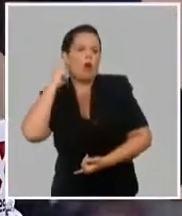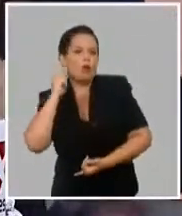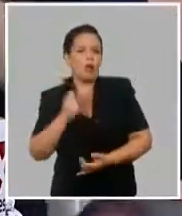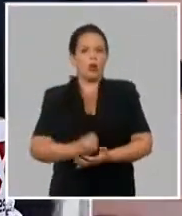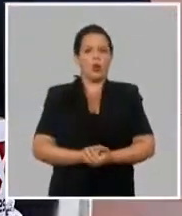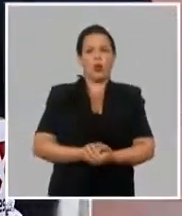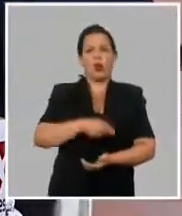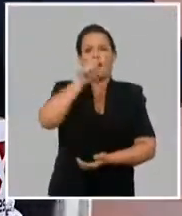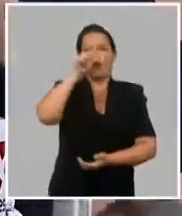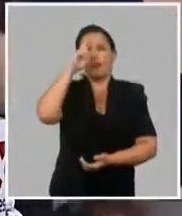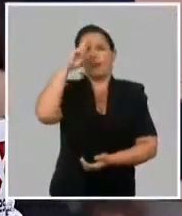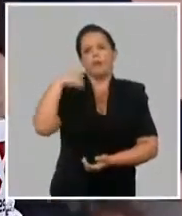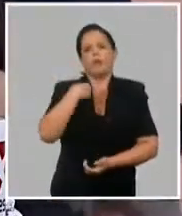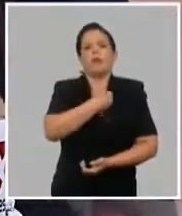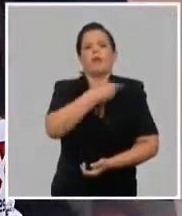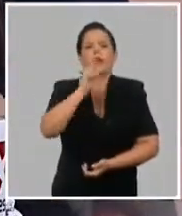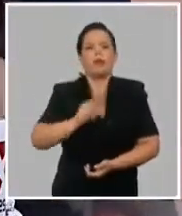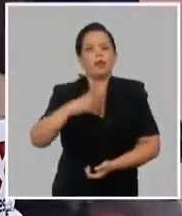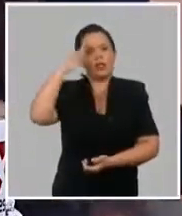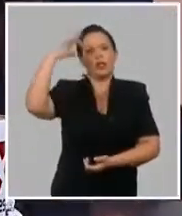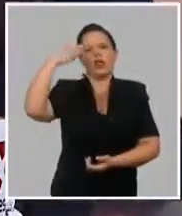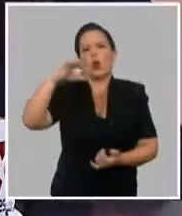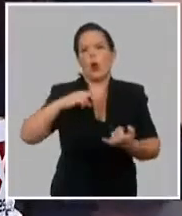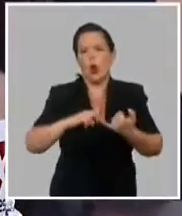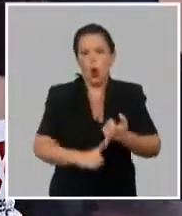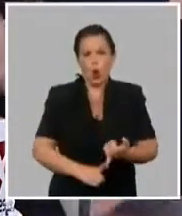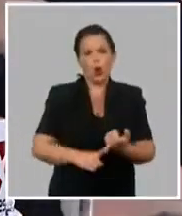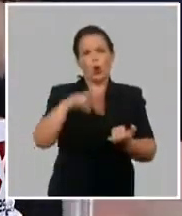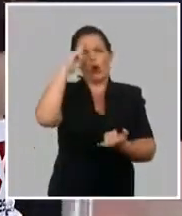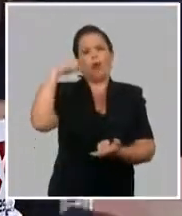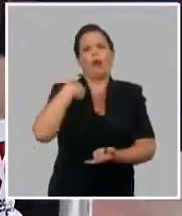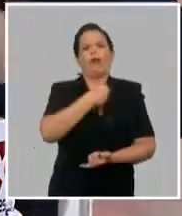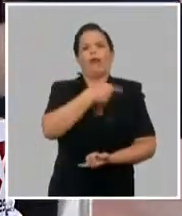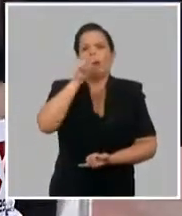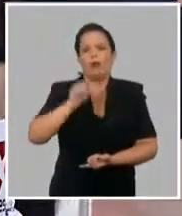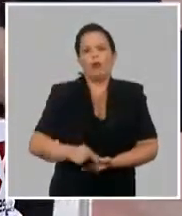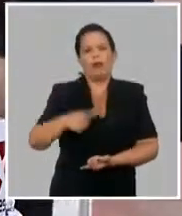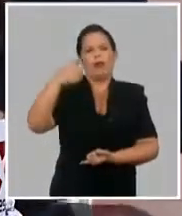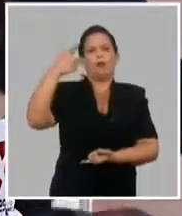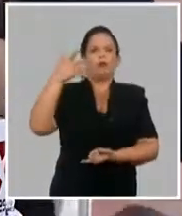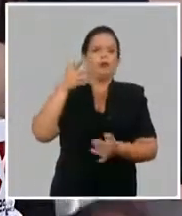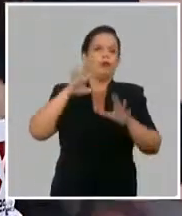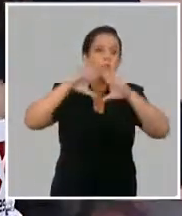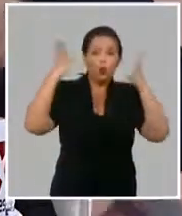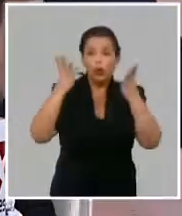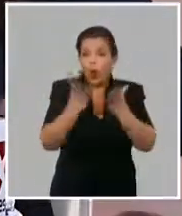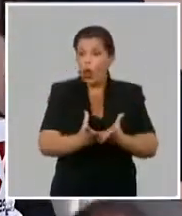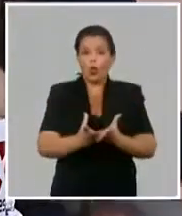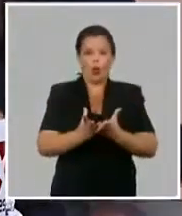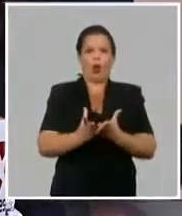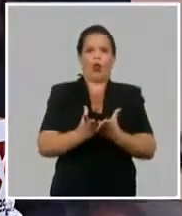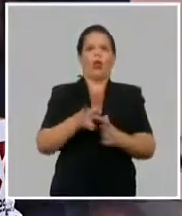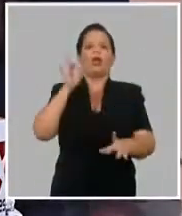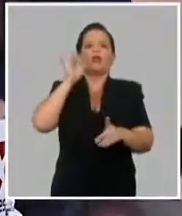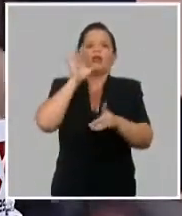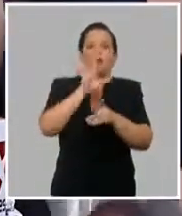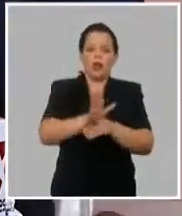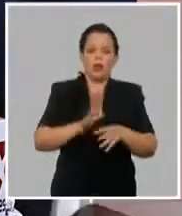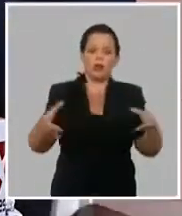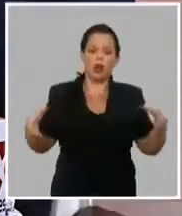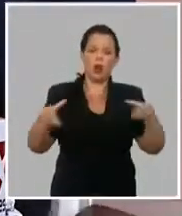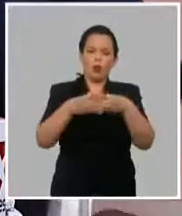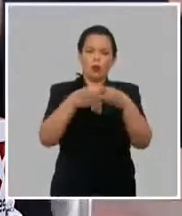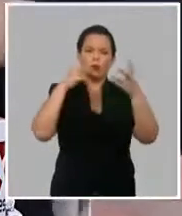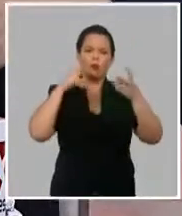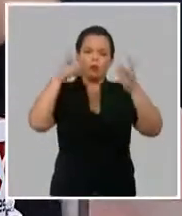psicólogos el ministerio del interior- abre inmediatamente la dirección de investigación criminal aquí estuvieron el teniente coronel